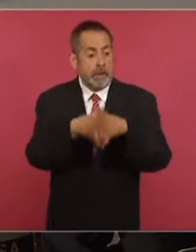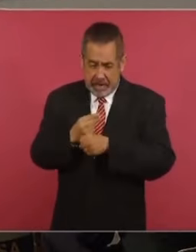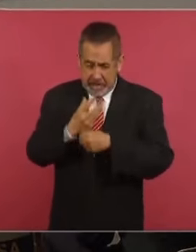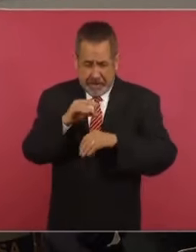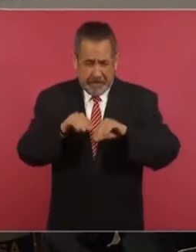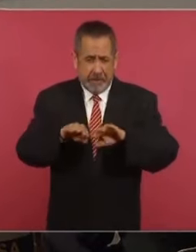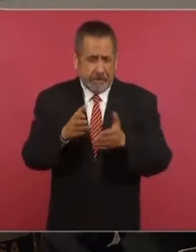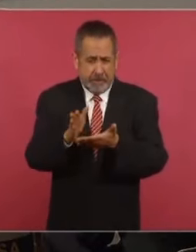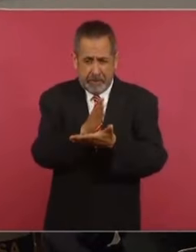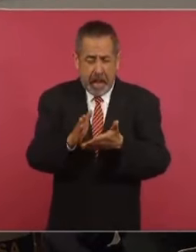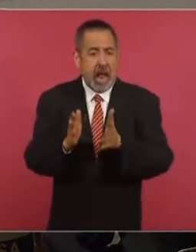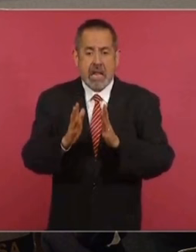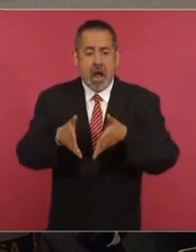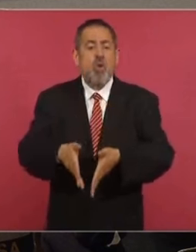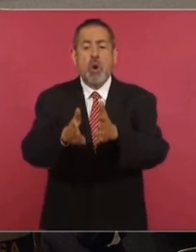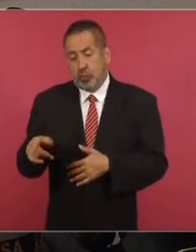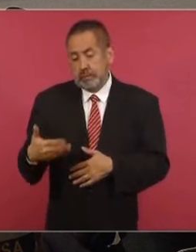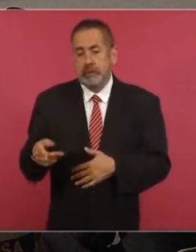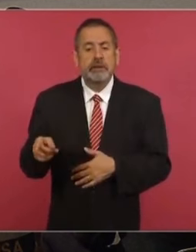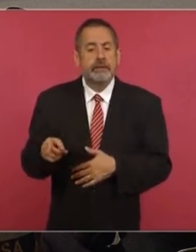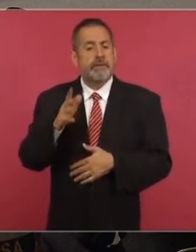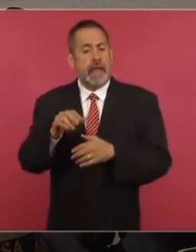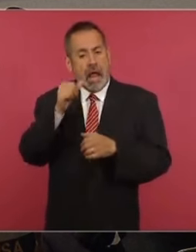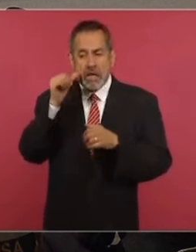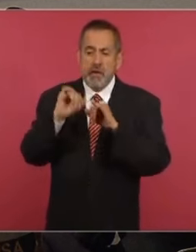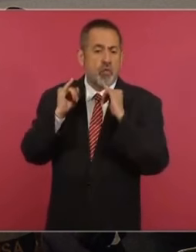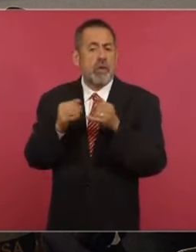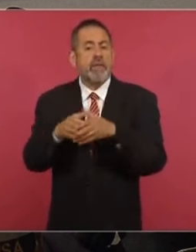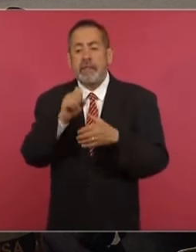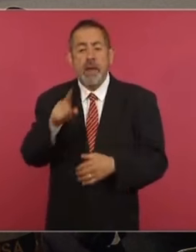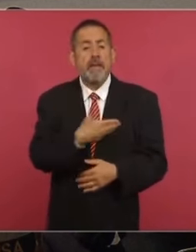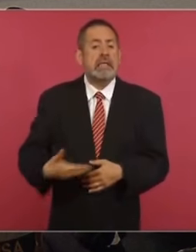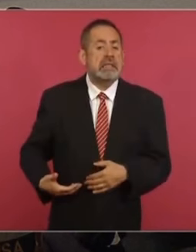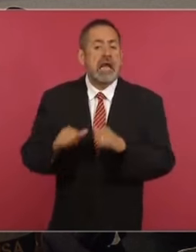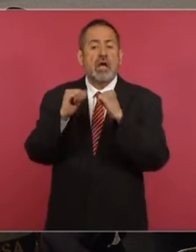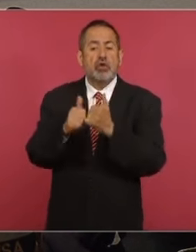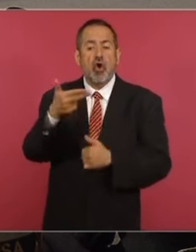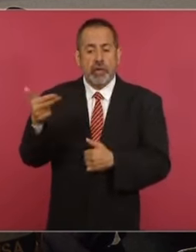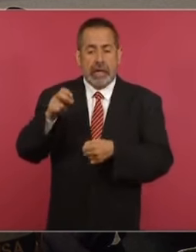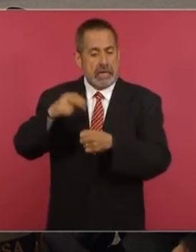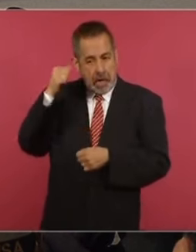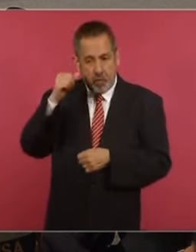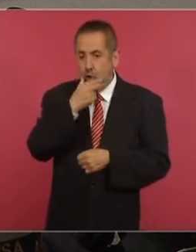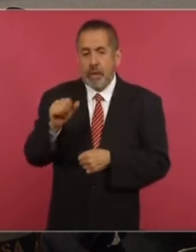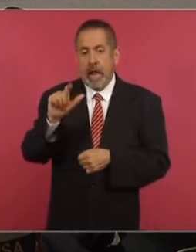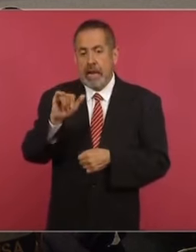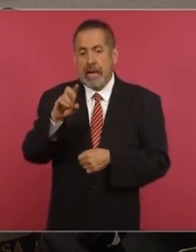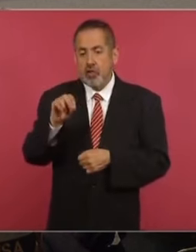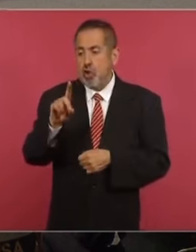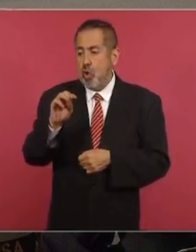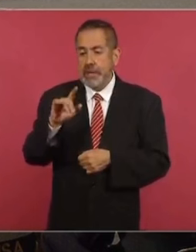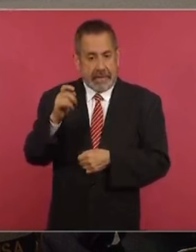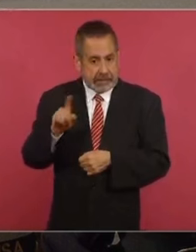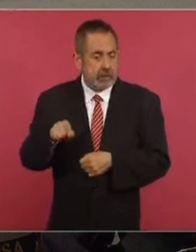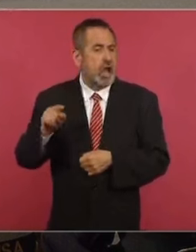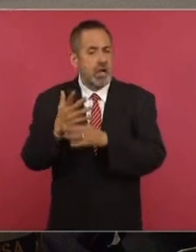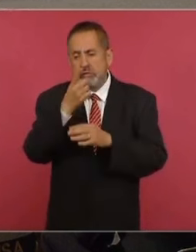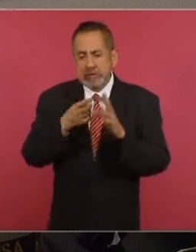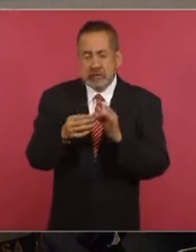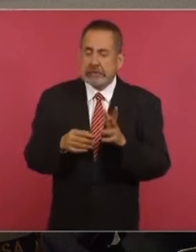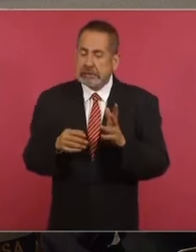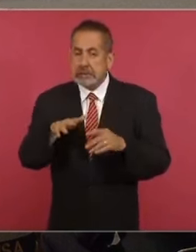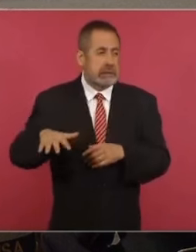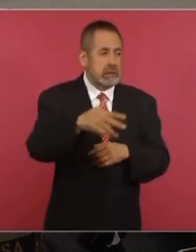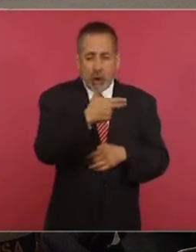hasta el momento. Y la autopista ya se encuentra abierta. Tuvimos una reunión con el presidente de la Asociación de Hoteles en Acapulco, Alejandro Domínguez, quien nos manifestaba que